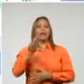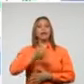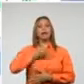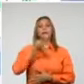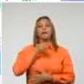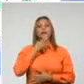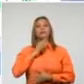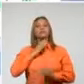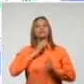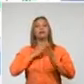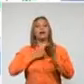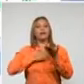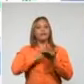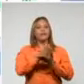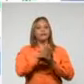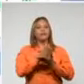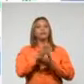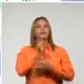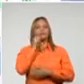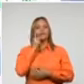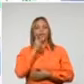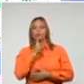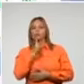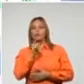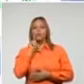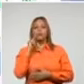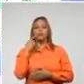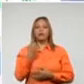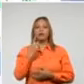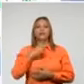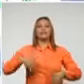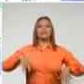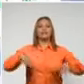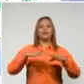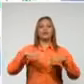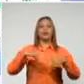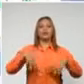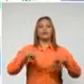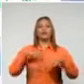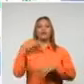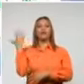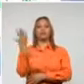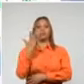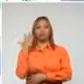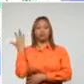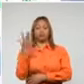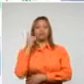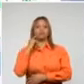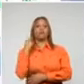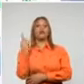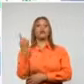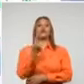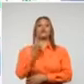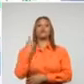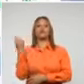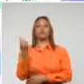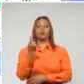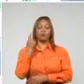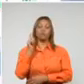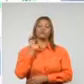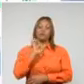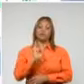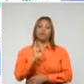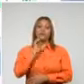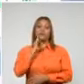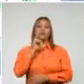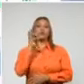mantener una observación temprana sobre la situación meteorológica que amenaza al país por la posible trayectoria de la depresión tropical número